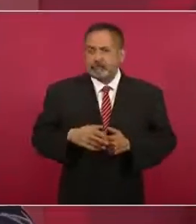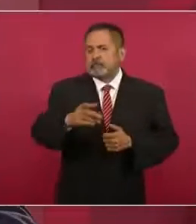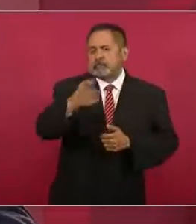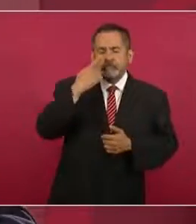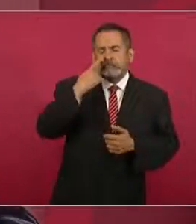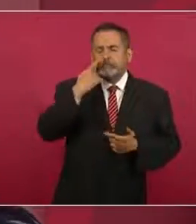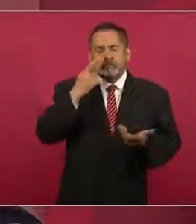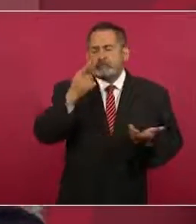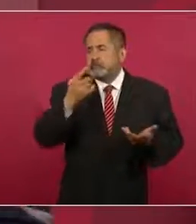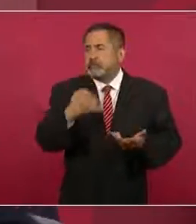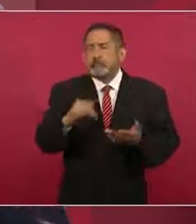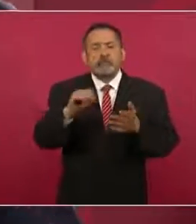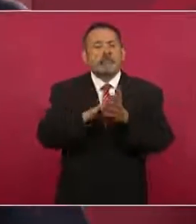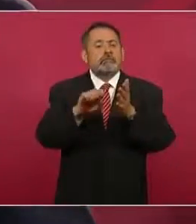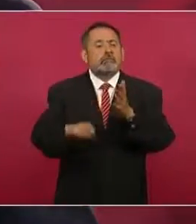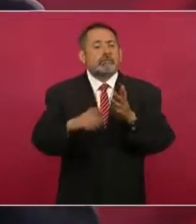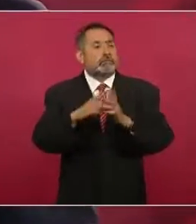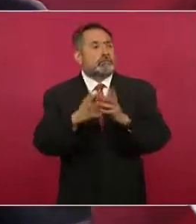hospitales,